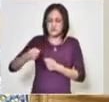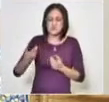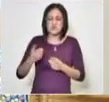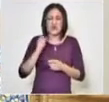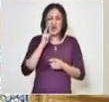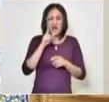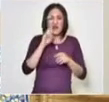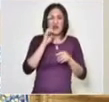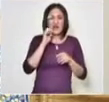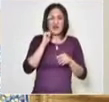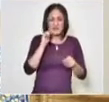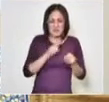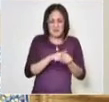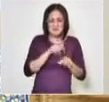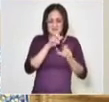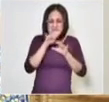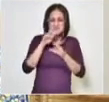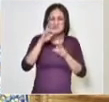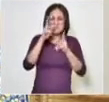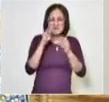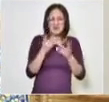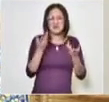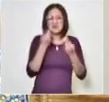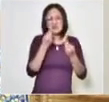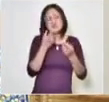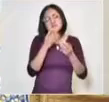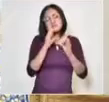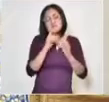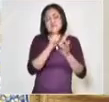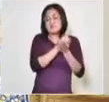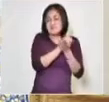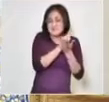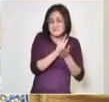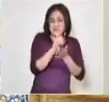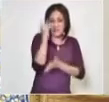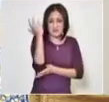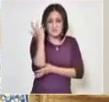plaga, todo lo que implica tener cosechas sanas.